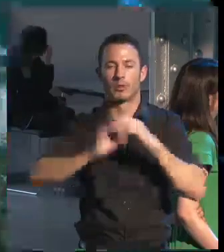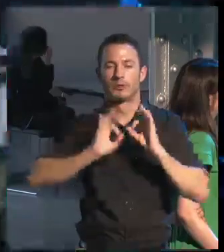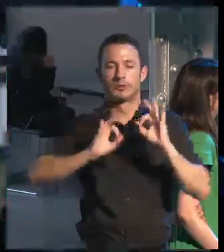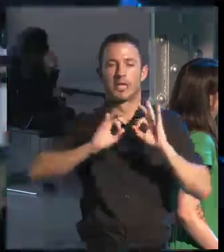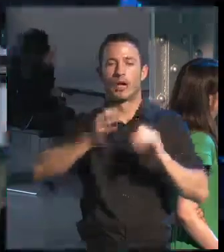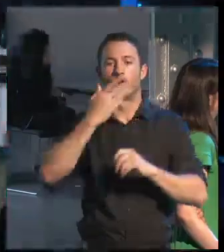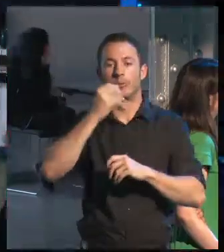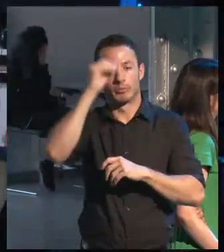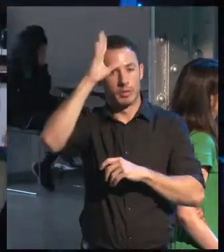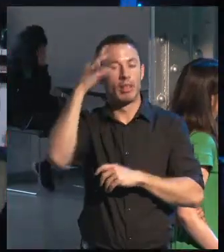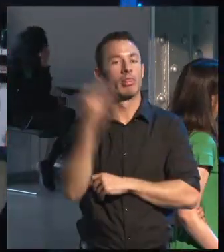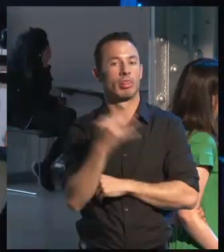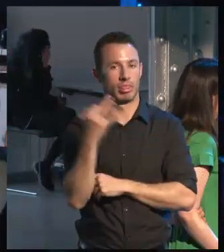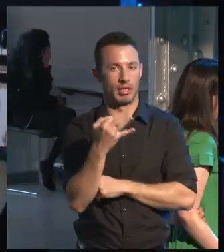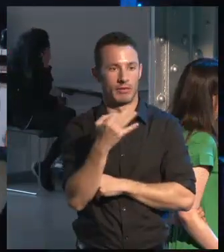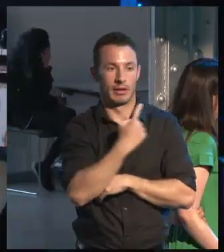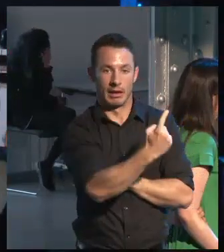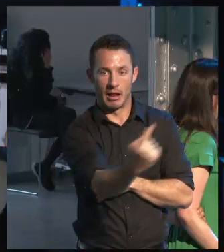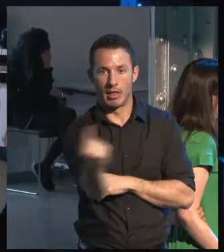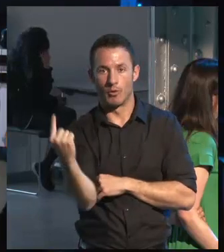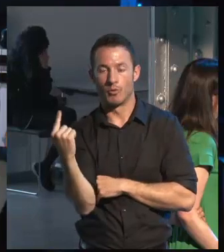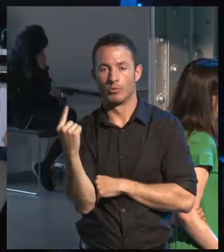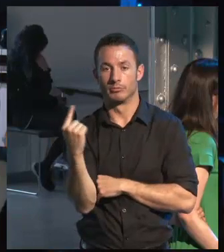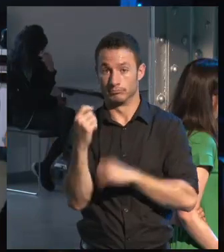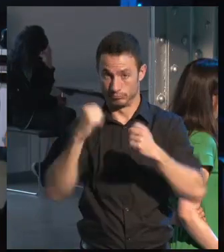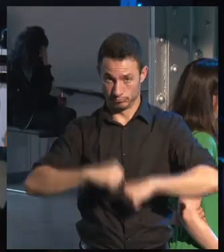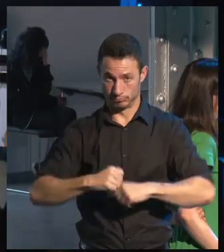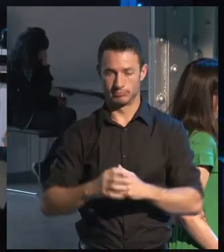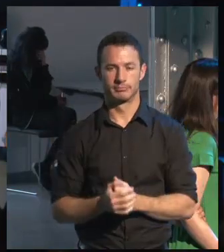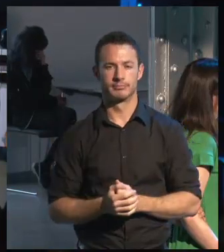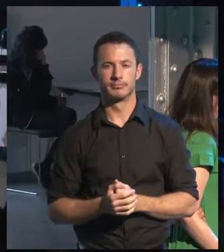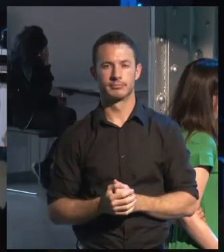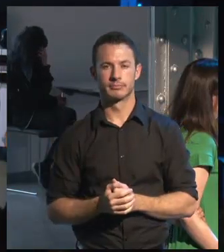tienen que adquirir en cada uno de ellos. ¿Vale?